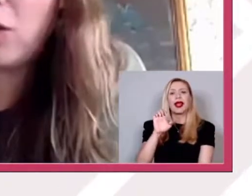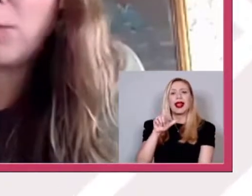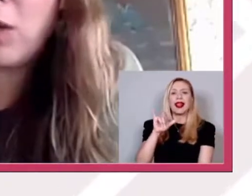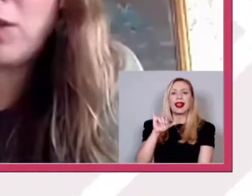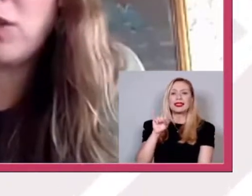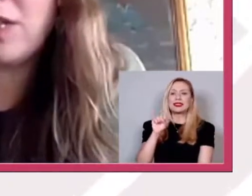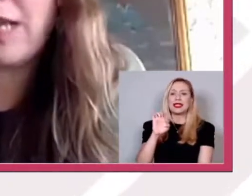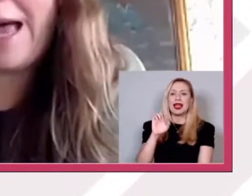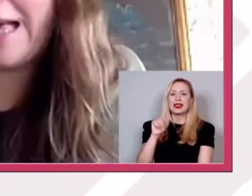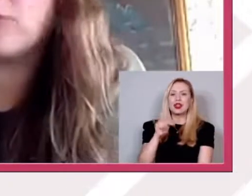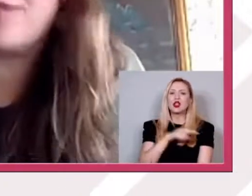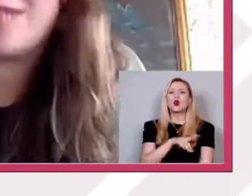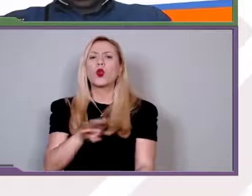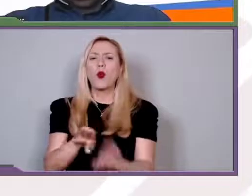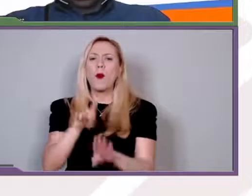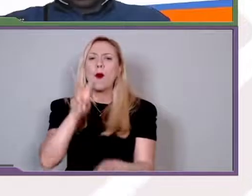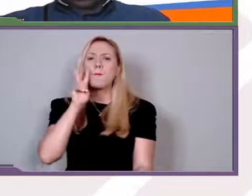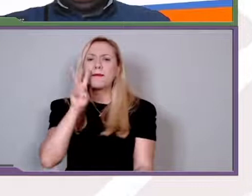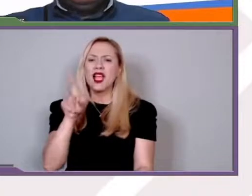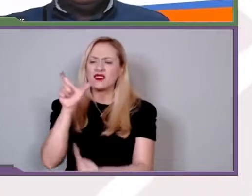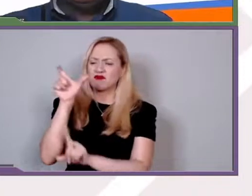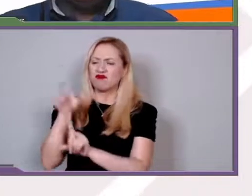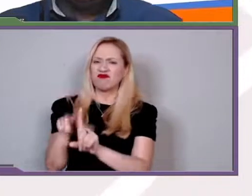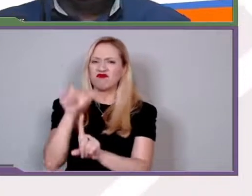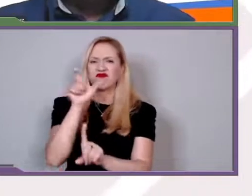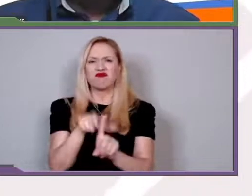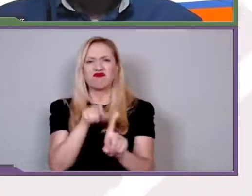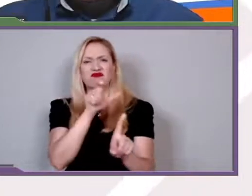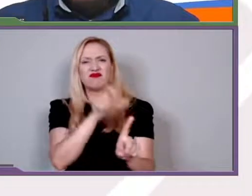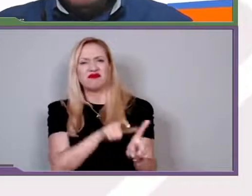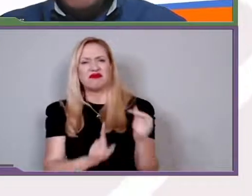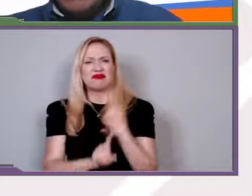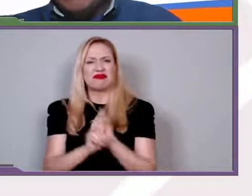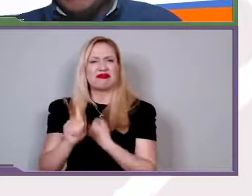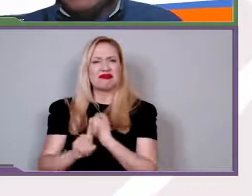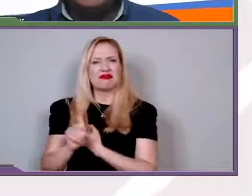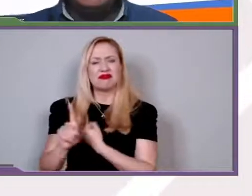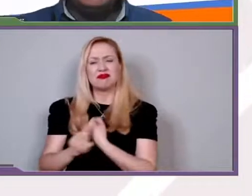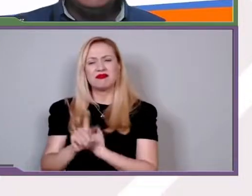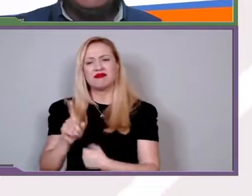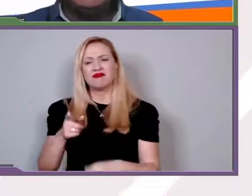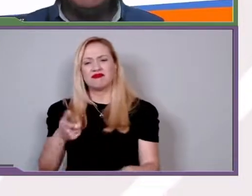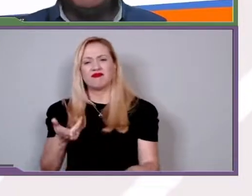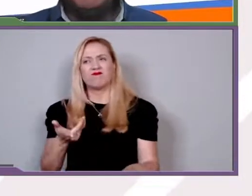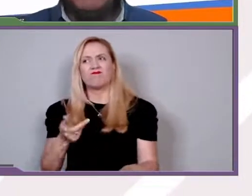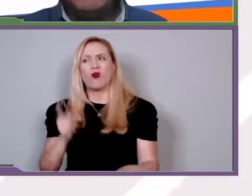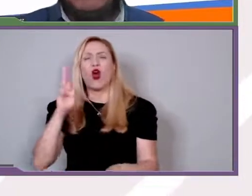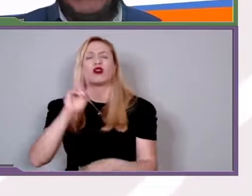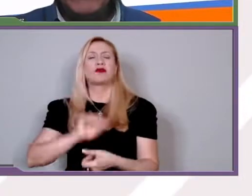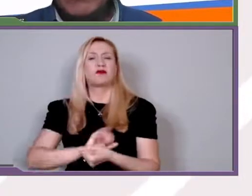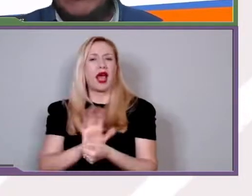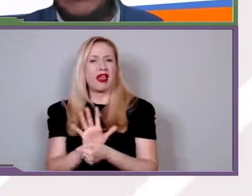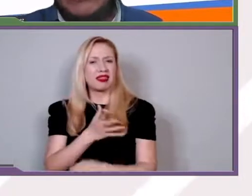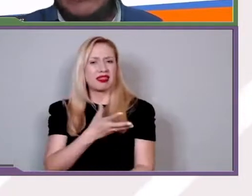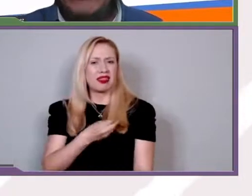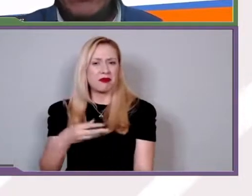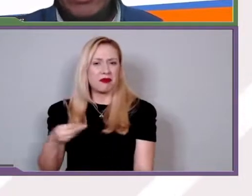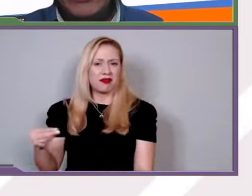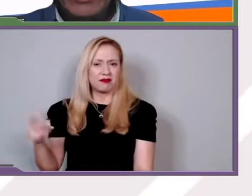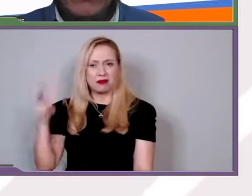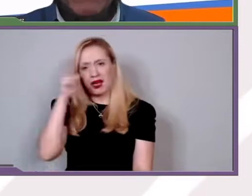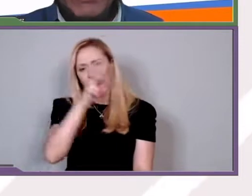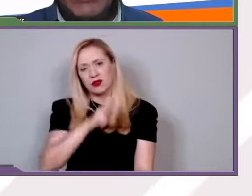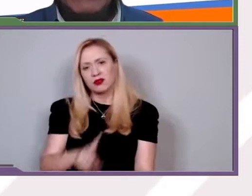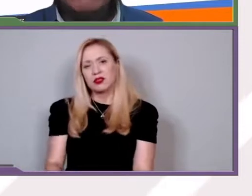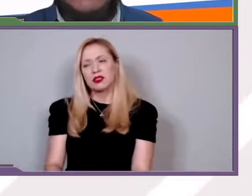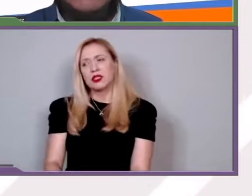relacionada con los prejuicios asociados, digamos, a la pandemia? Pues bueno, mira, conforme lo hemos venido platicando